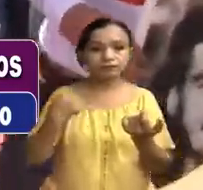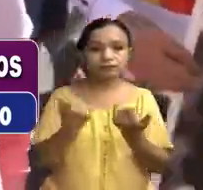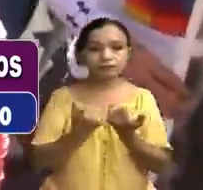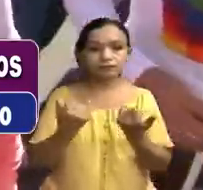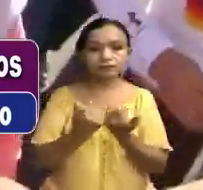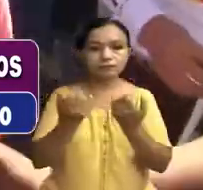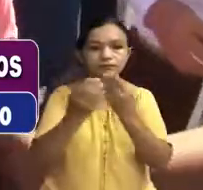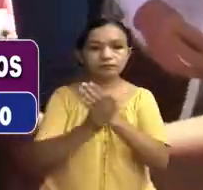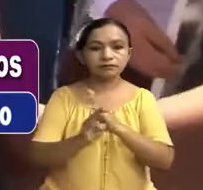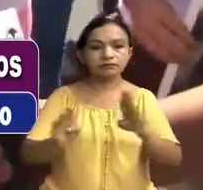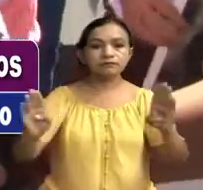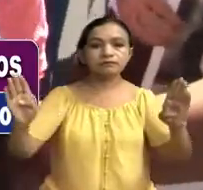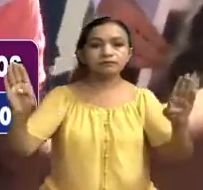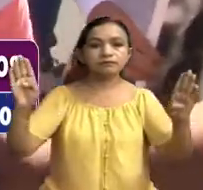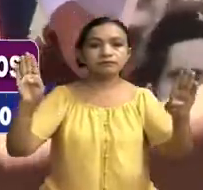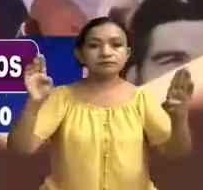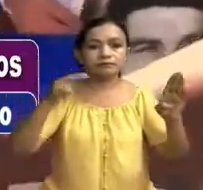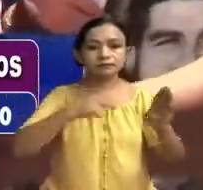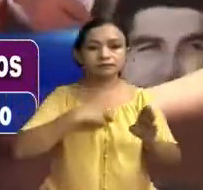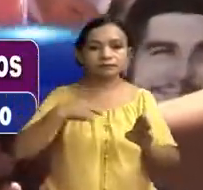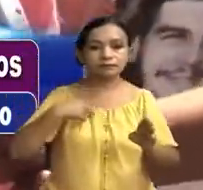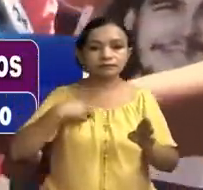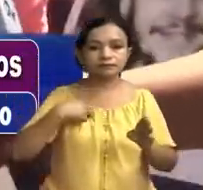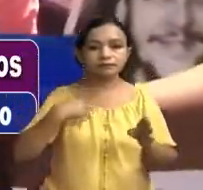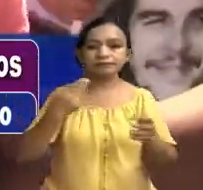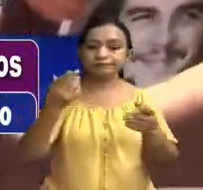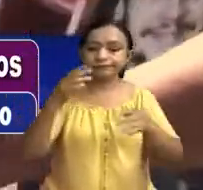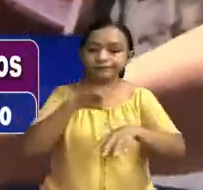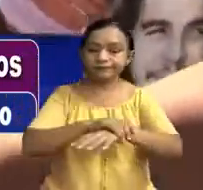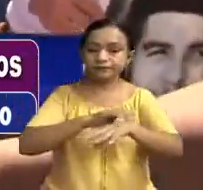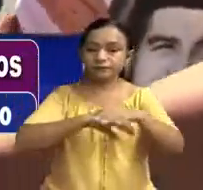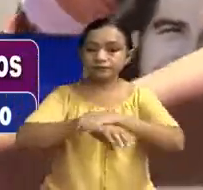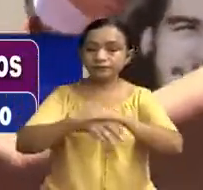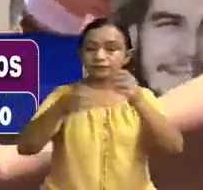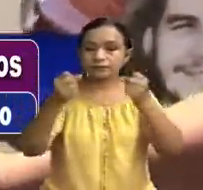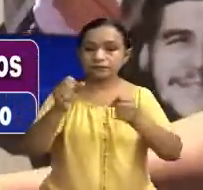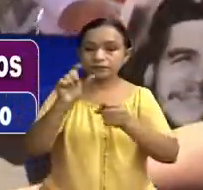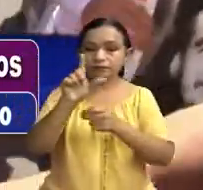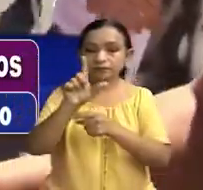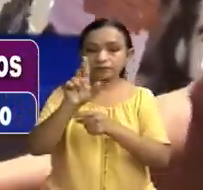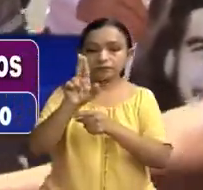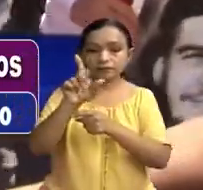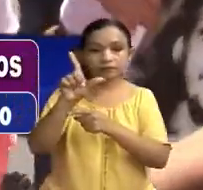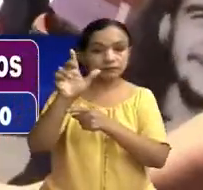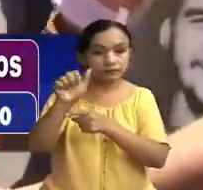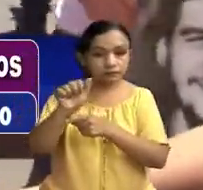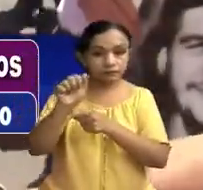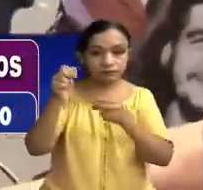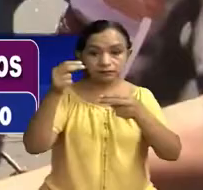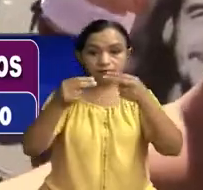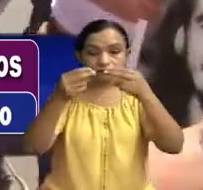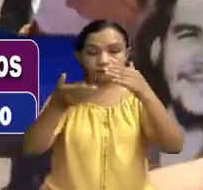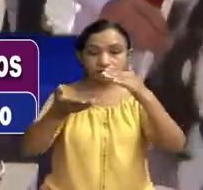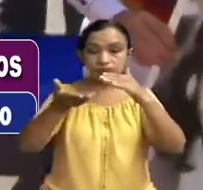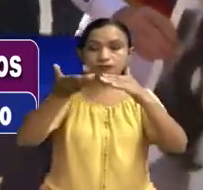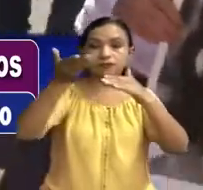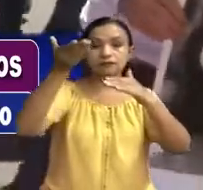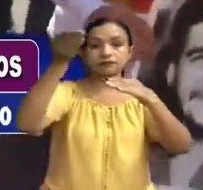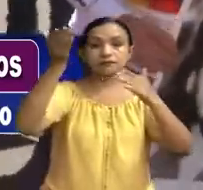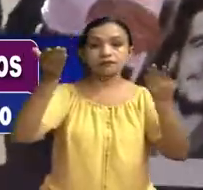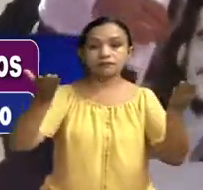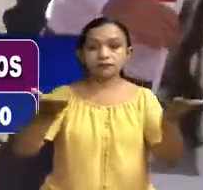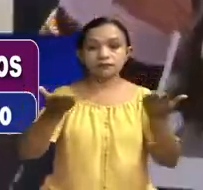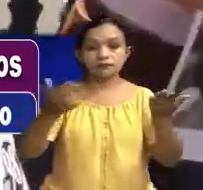brasileira, y usan también la prisión de Lula, que es el que estaba en las encuestas arriba, que él iba a dar las elecciones.